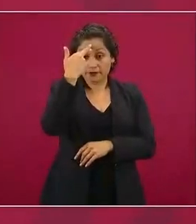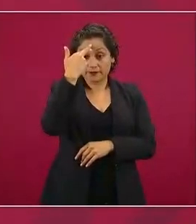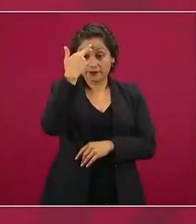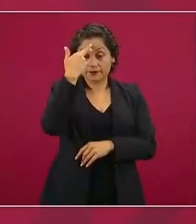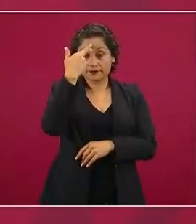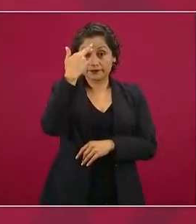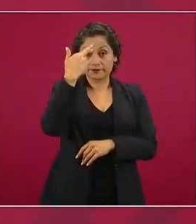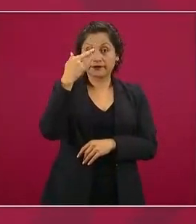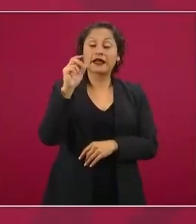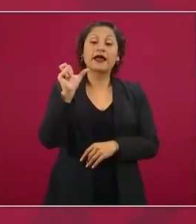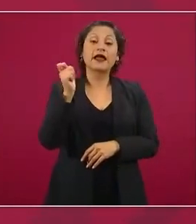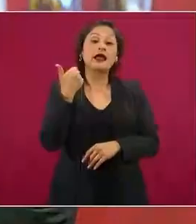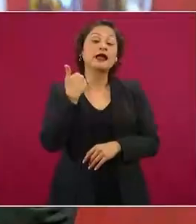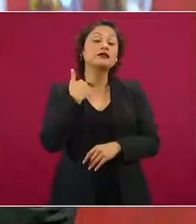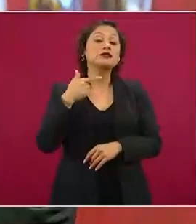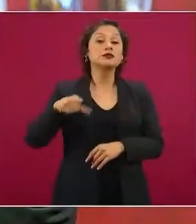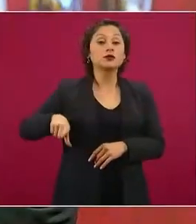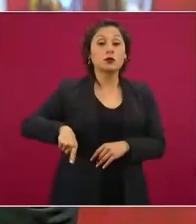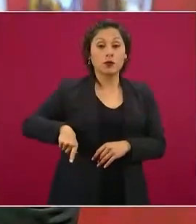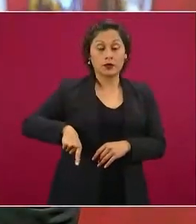gobierno anterior